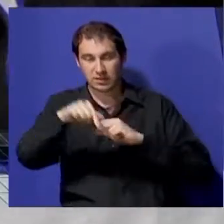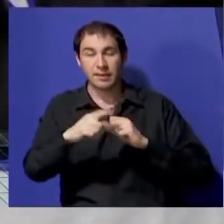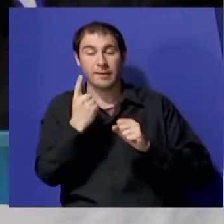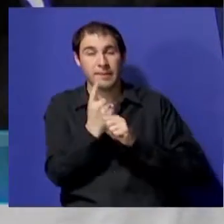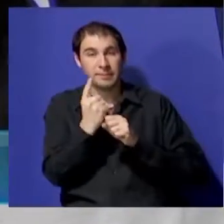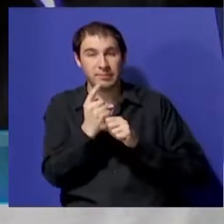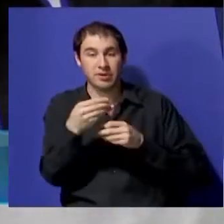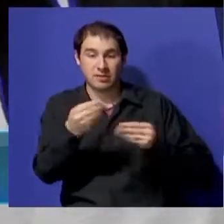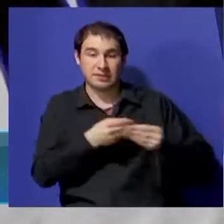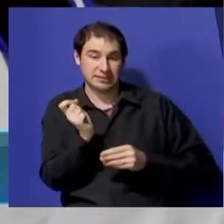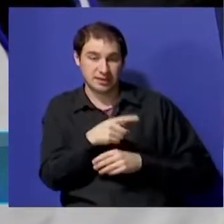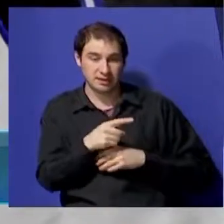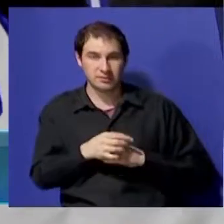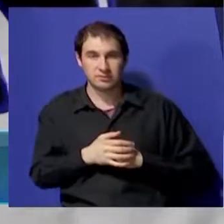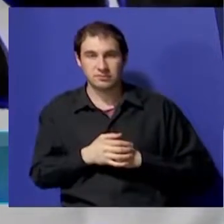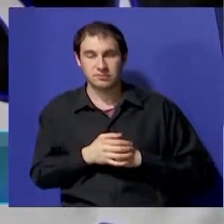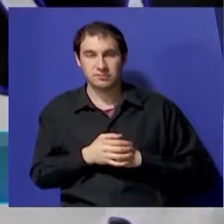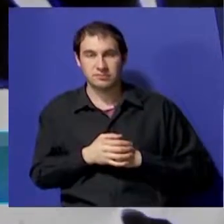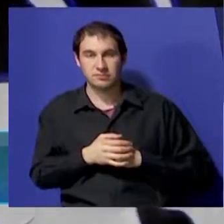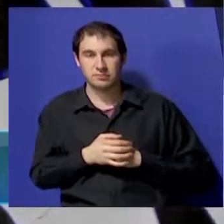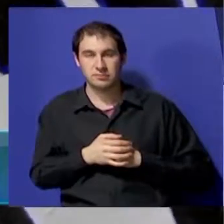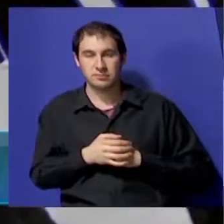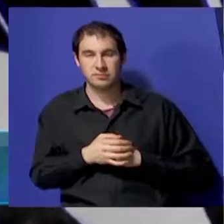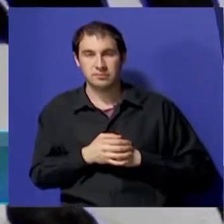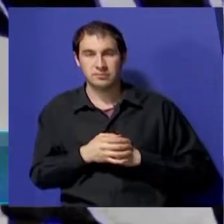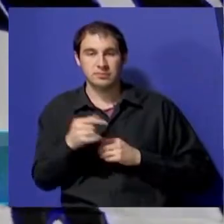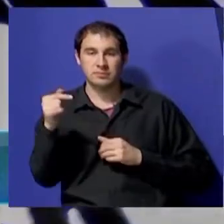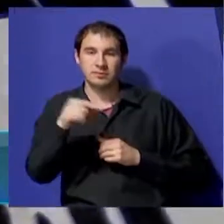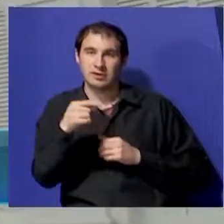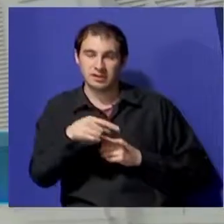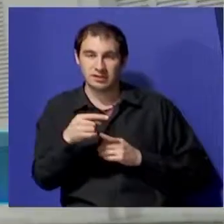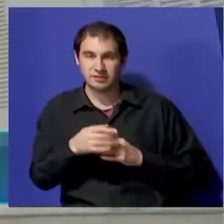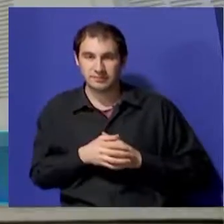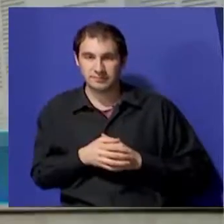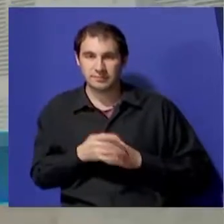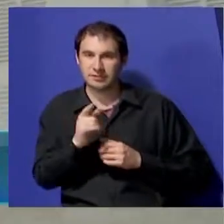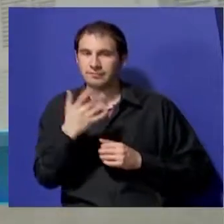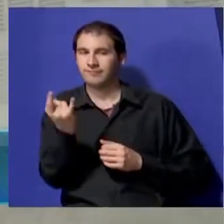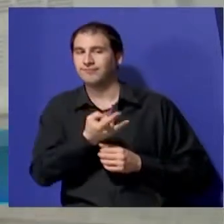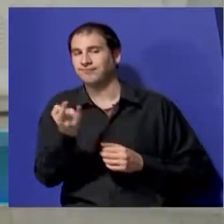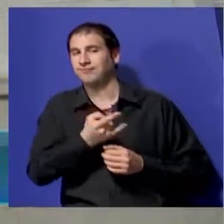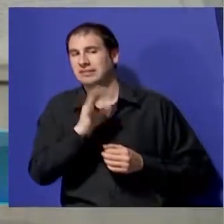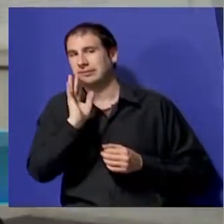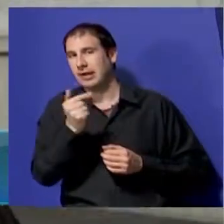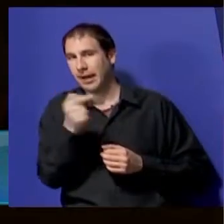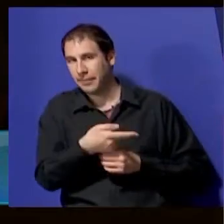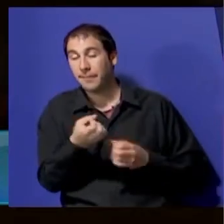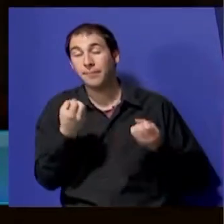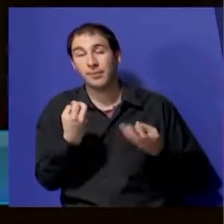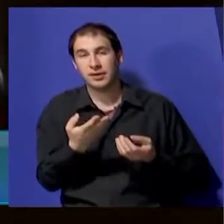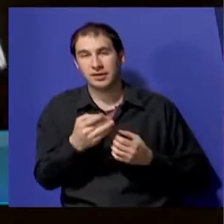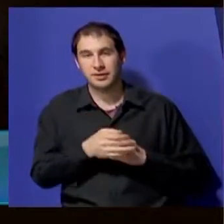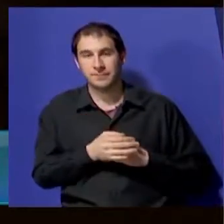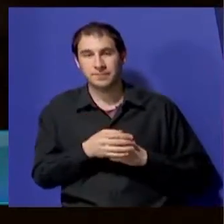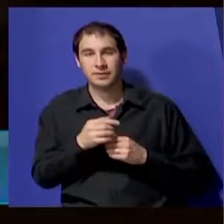primero de la misma empresa, lo cual es totalmente engañoso y tramposo. ¿Por qué? Porque